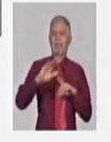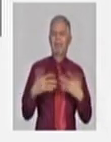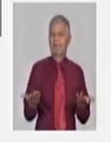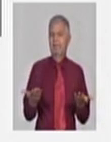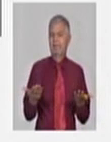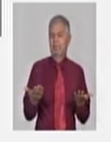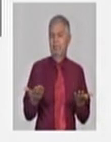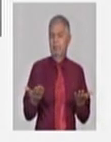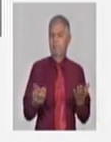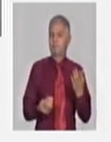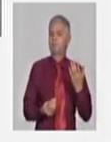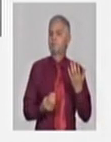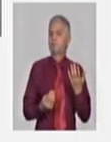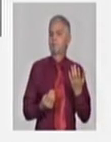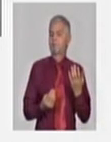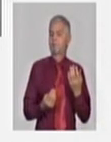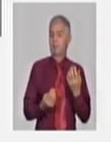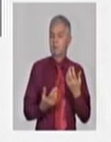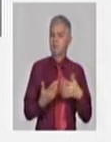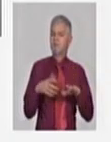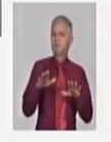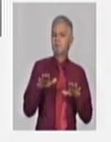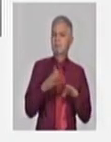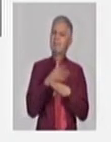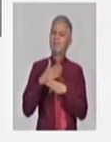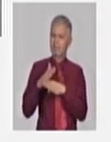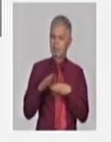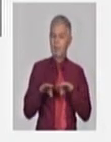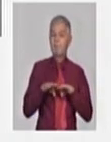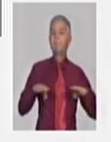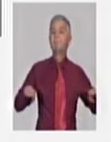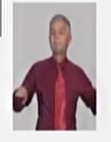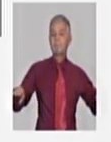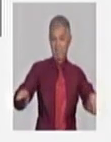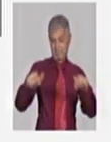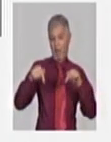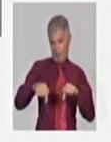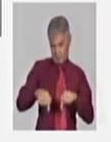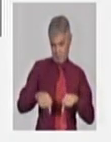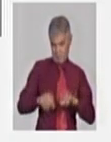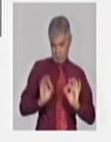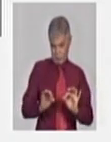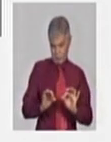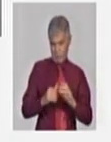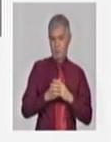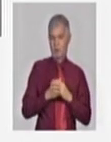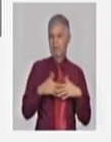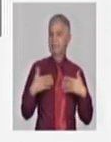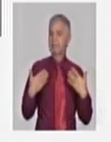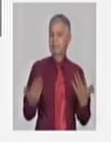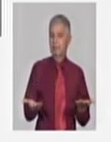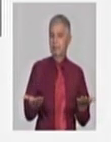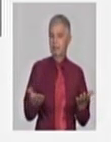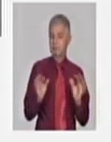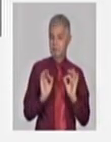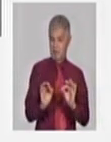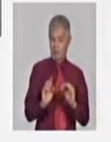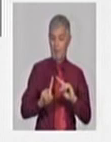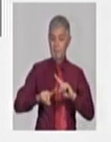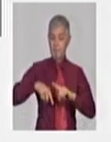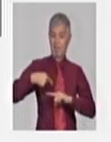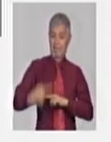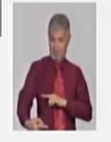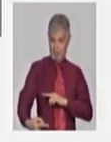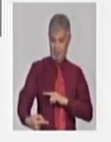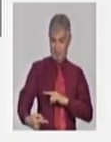un grupo de mesas redondas qué va a hacer en este orden mañana